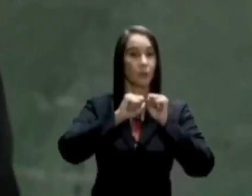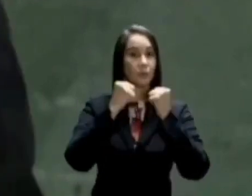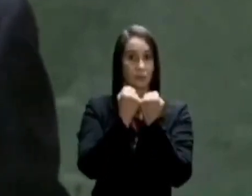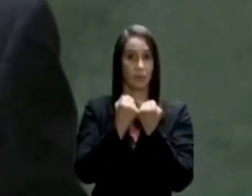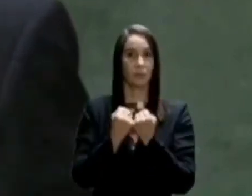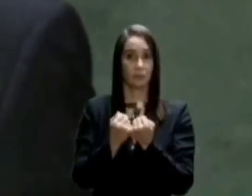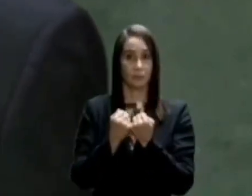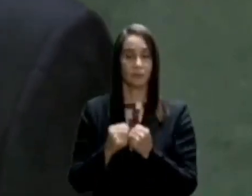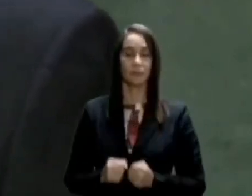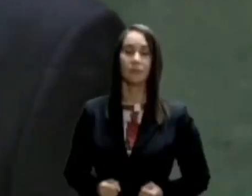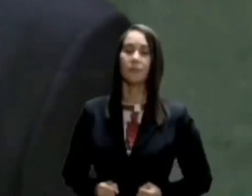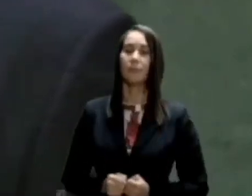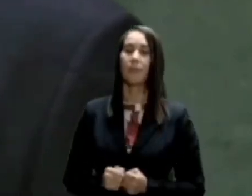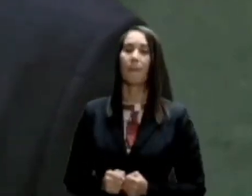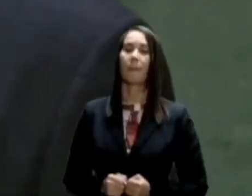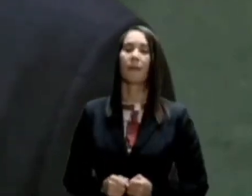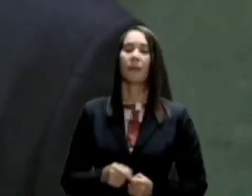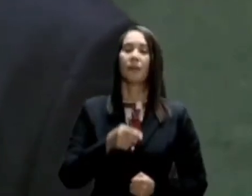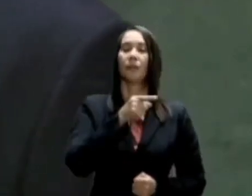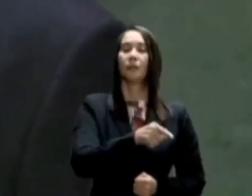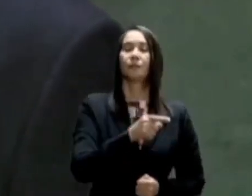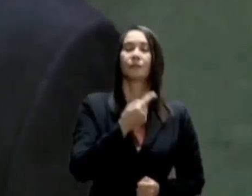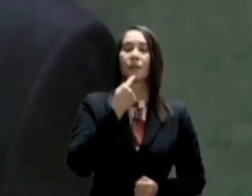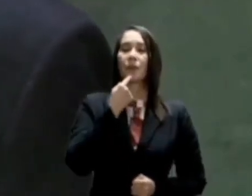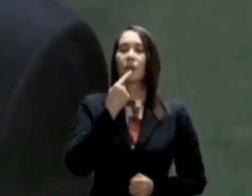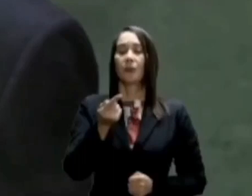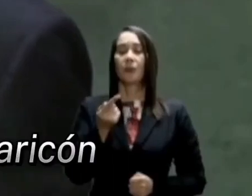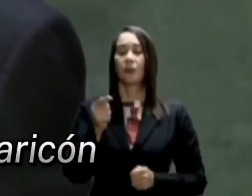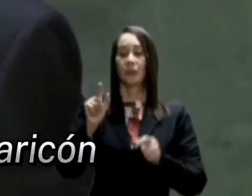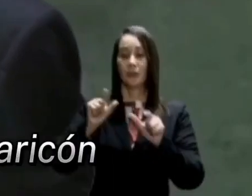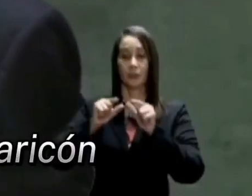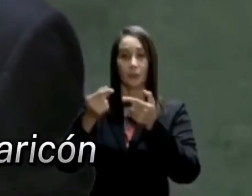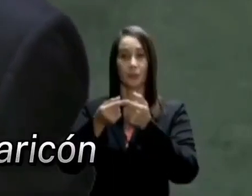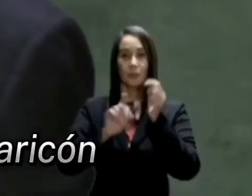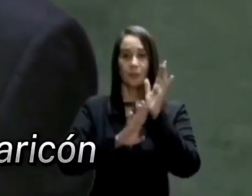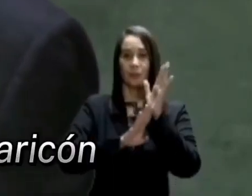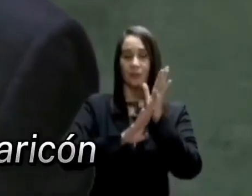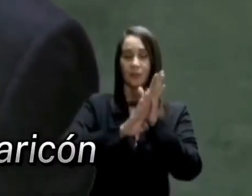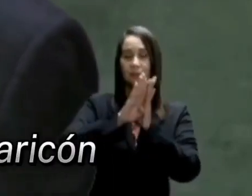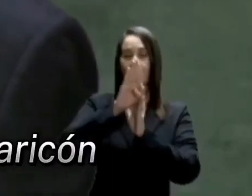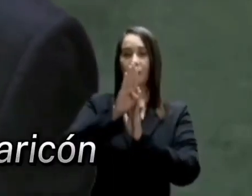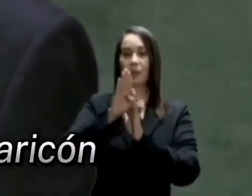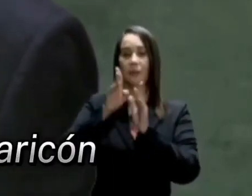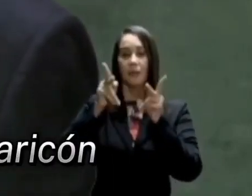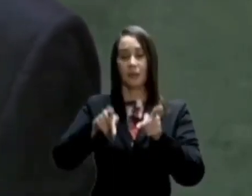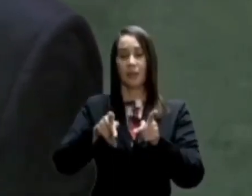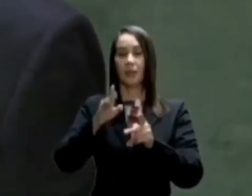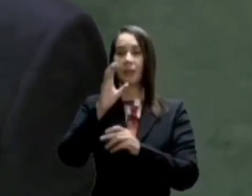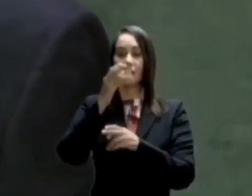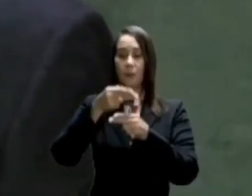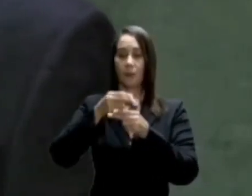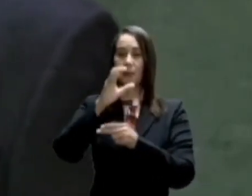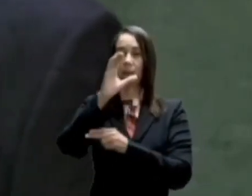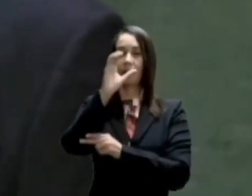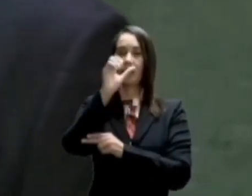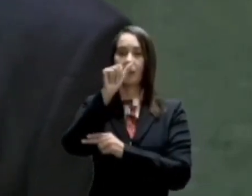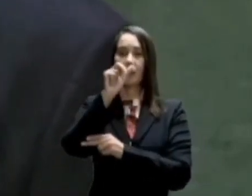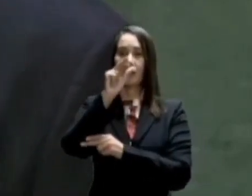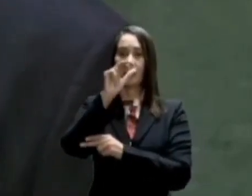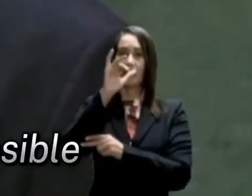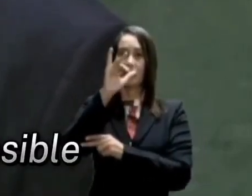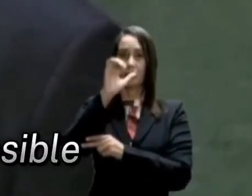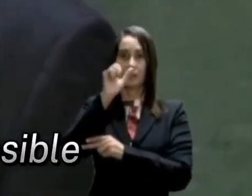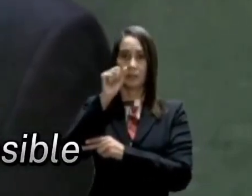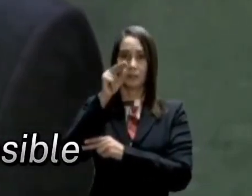ese sentido encomiamos la noble gestión que viene desarrollando el grupo de personas eminentes de caricón para lograr un acuerdo